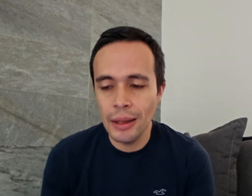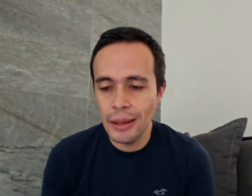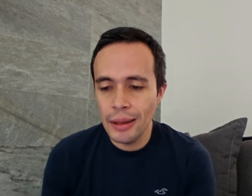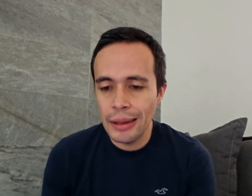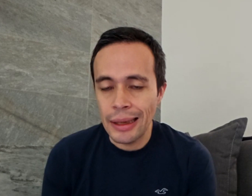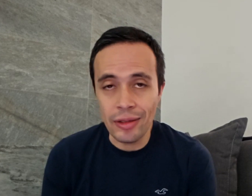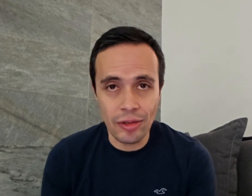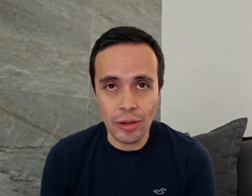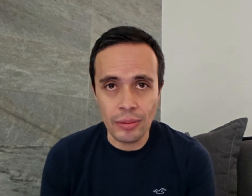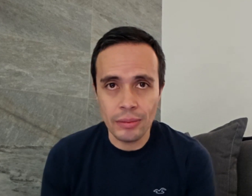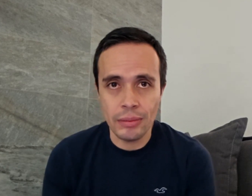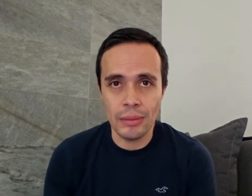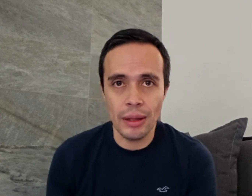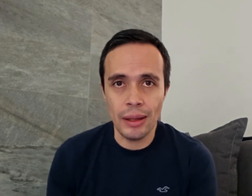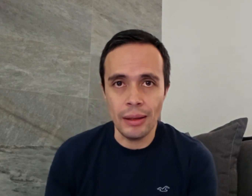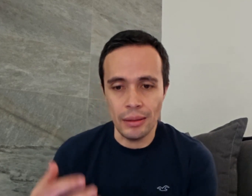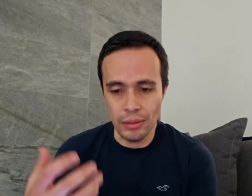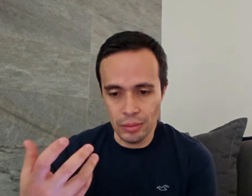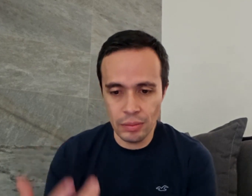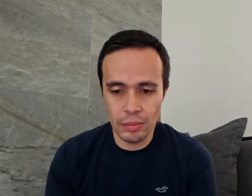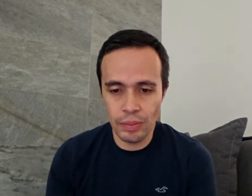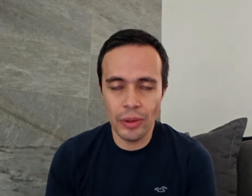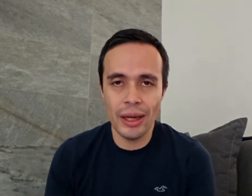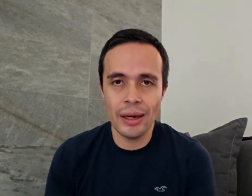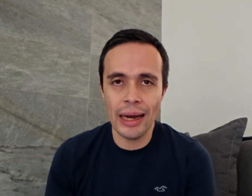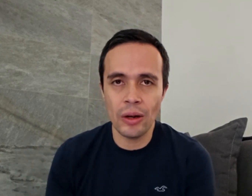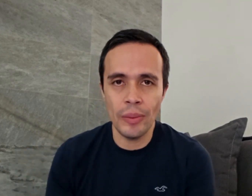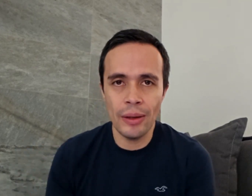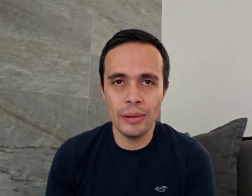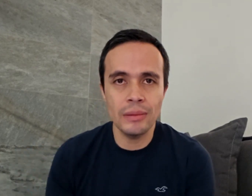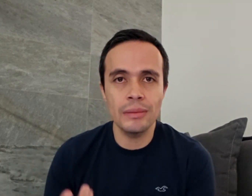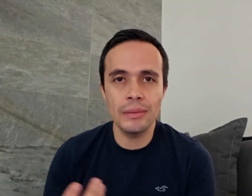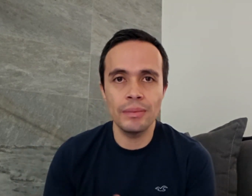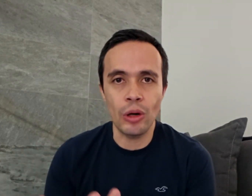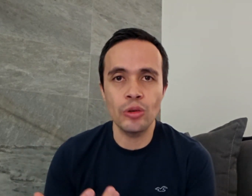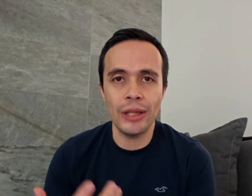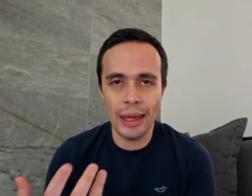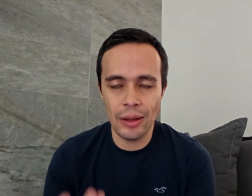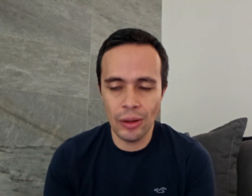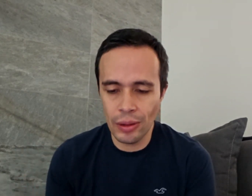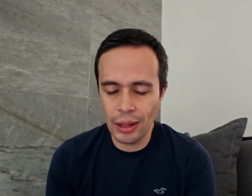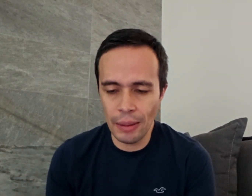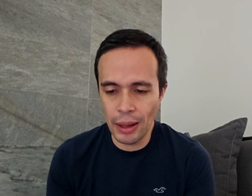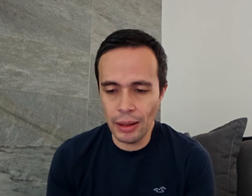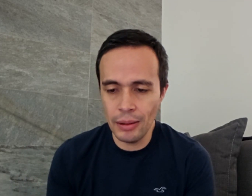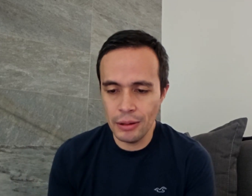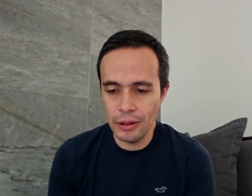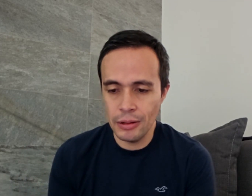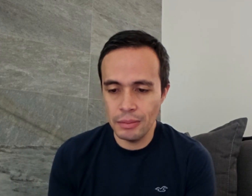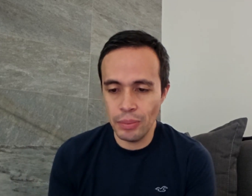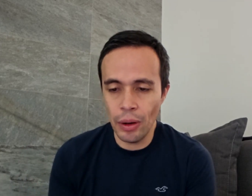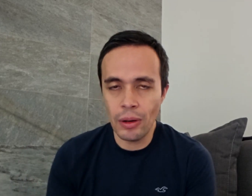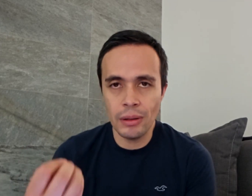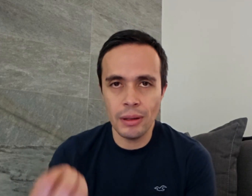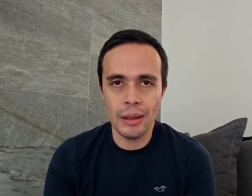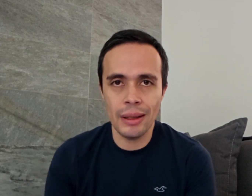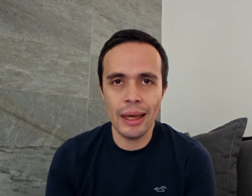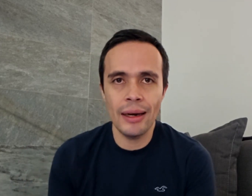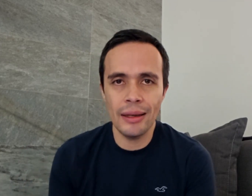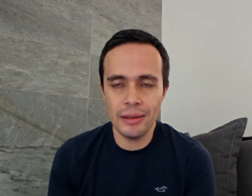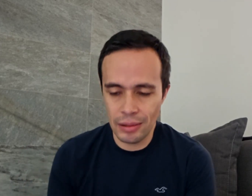¿no? Insisto, un poder carcomido por su diseño y también